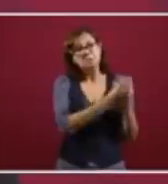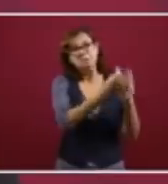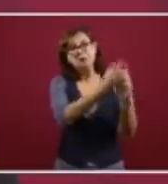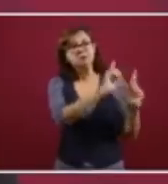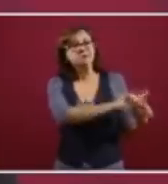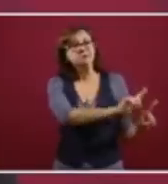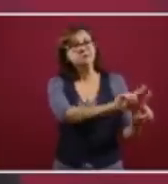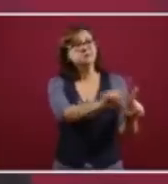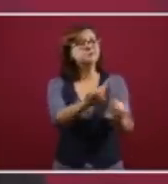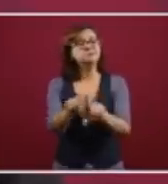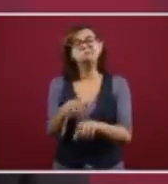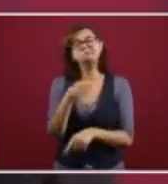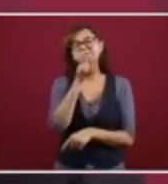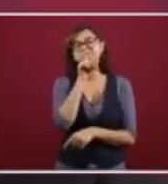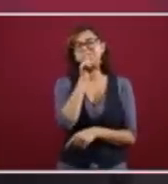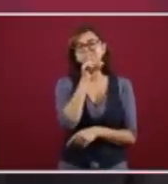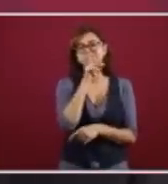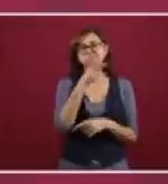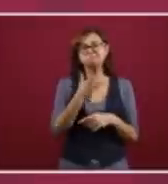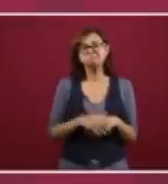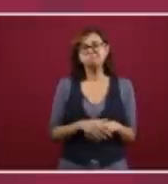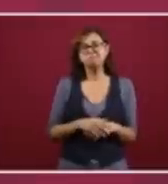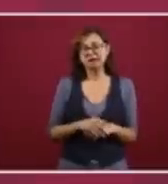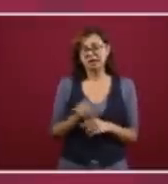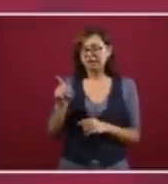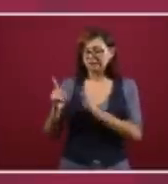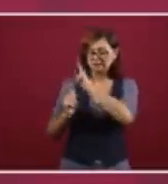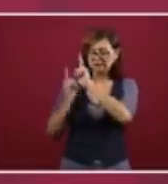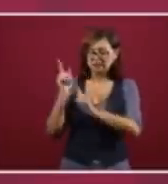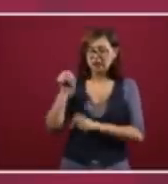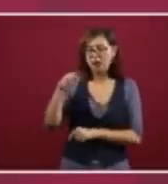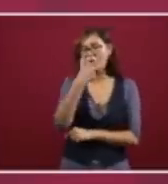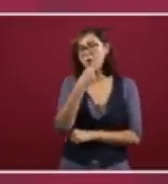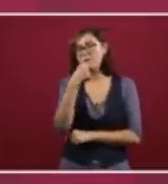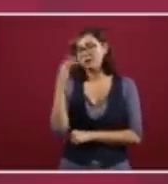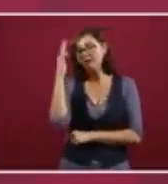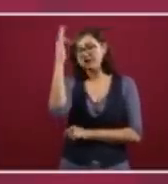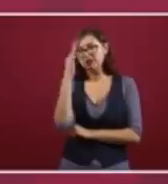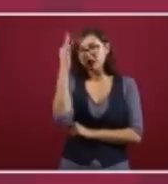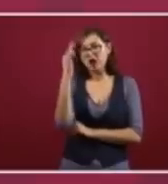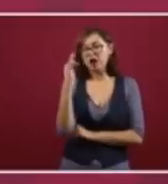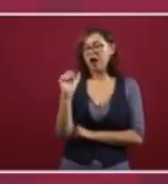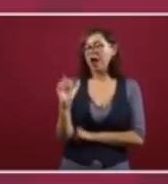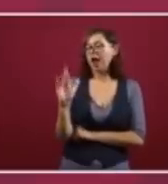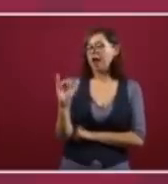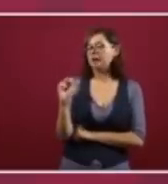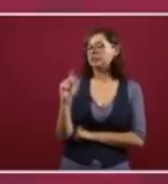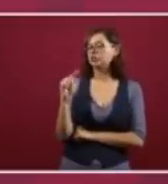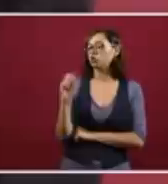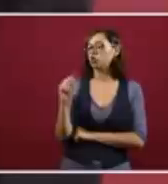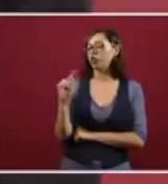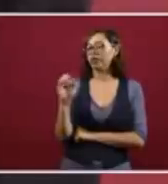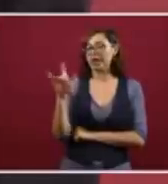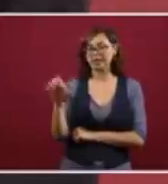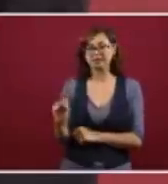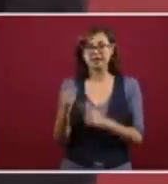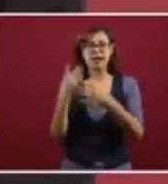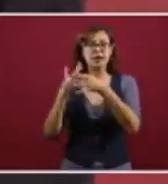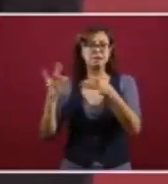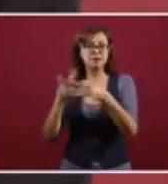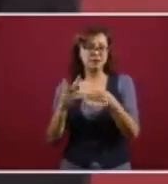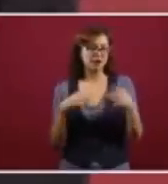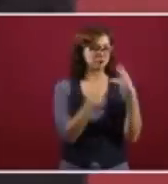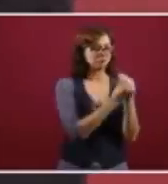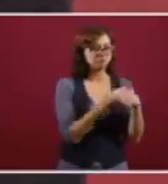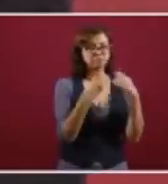Cuando le toca a Aristóteles definir las seis formas de gobierno, resuelve que lo